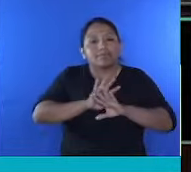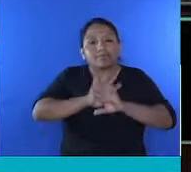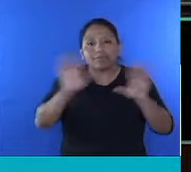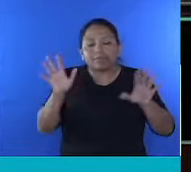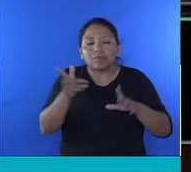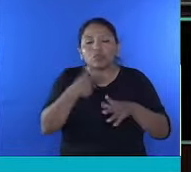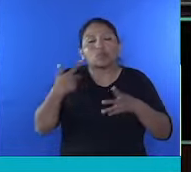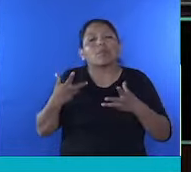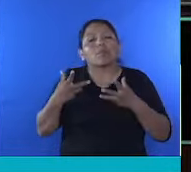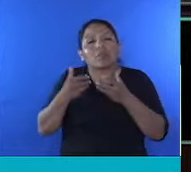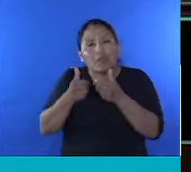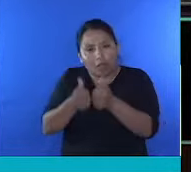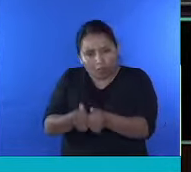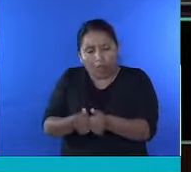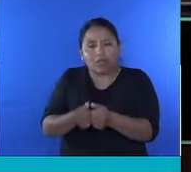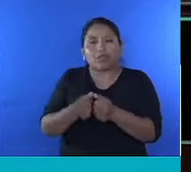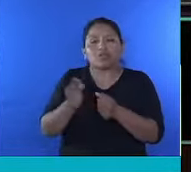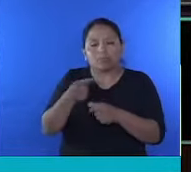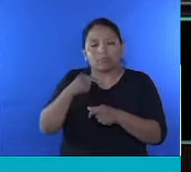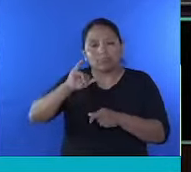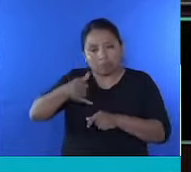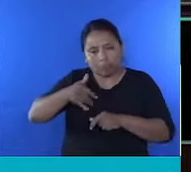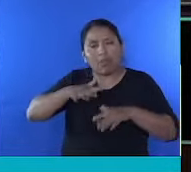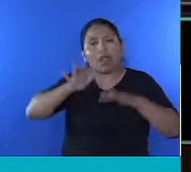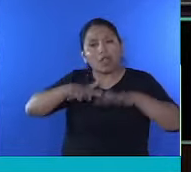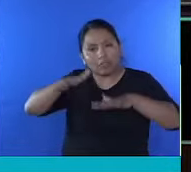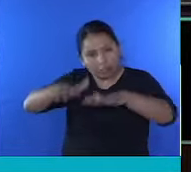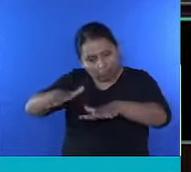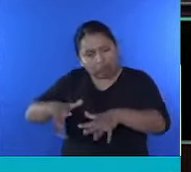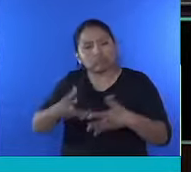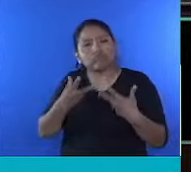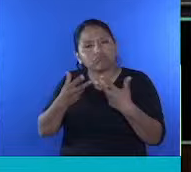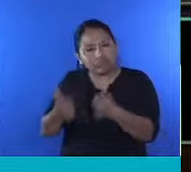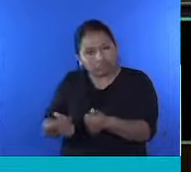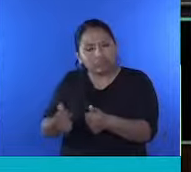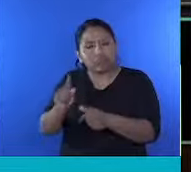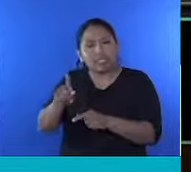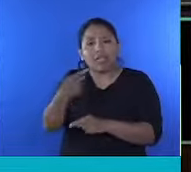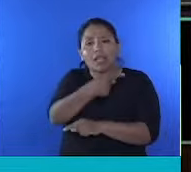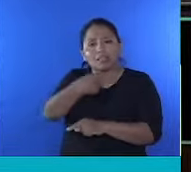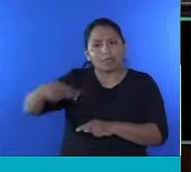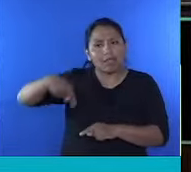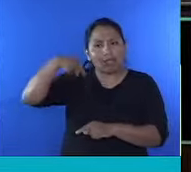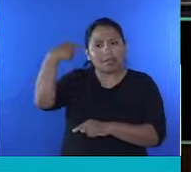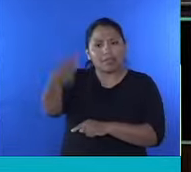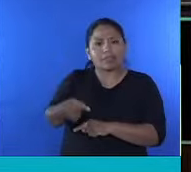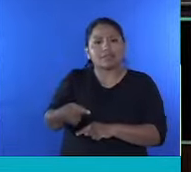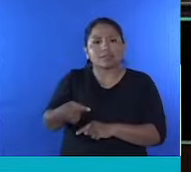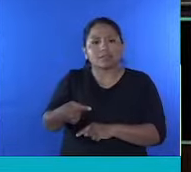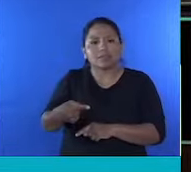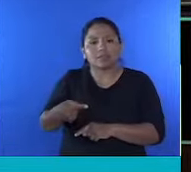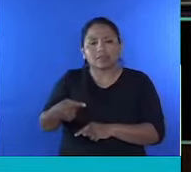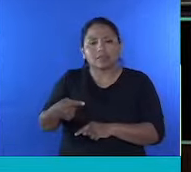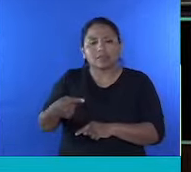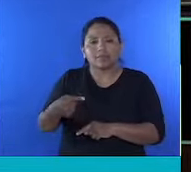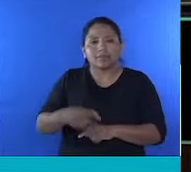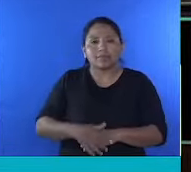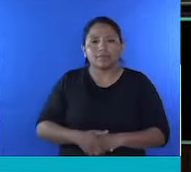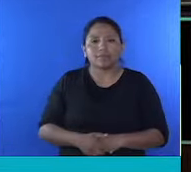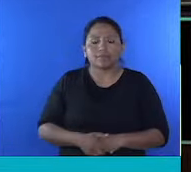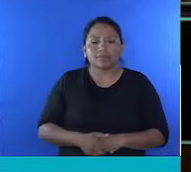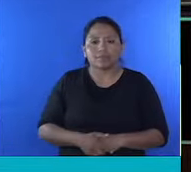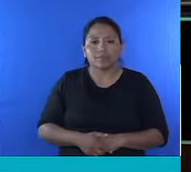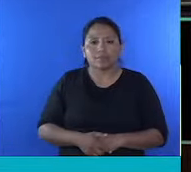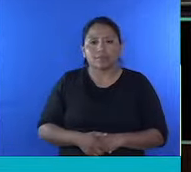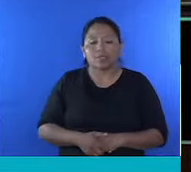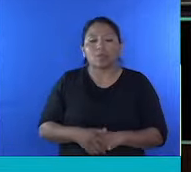estar acompañando la marcha de laa semana porque como